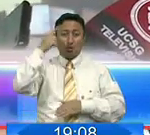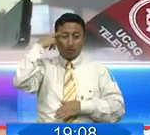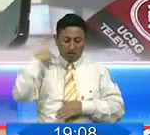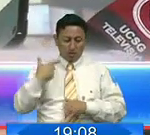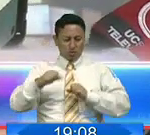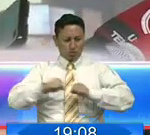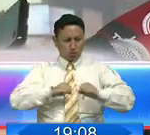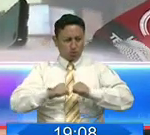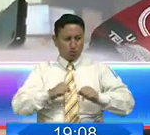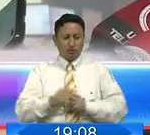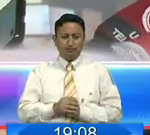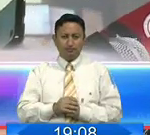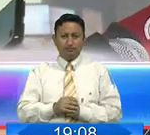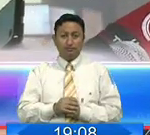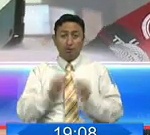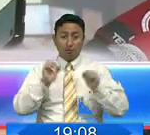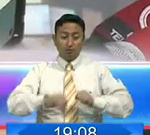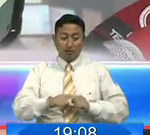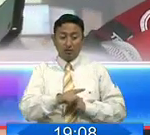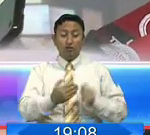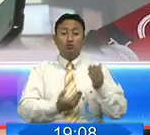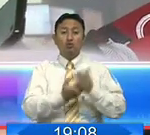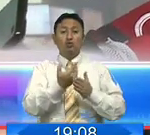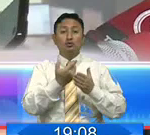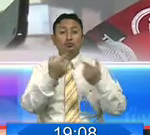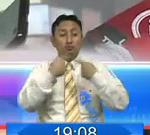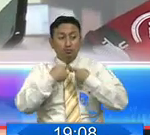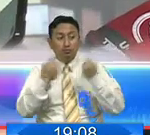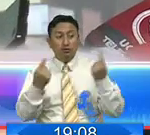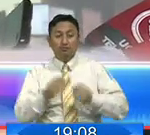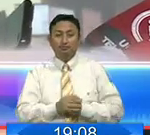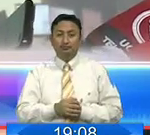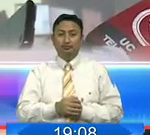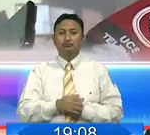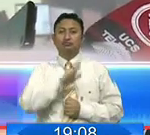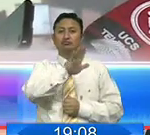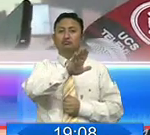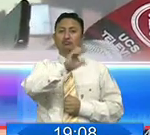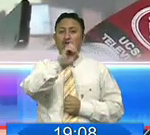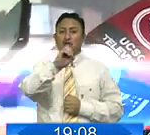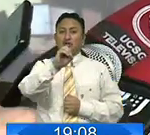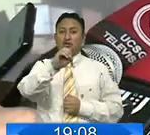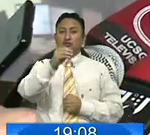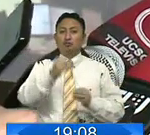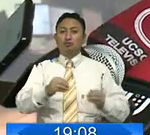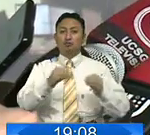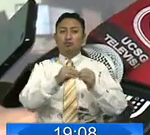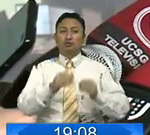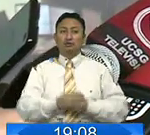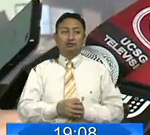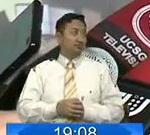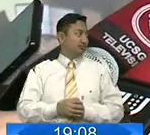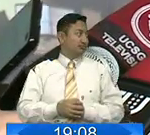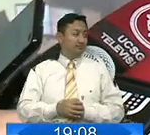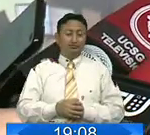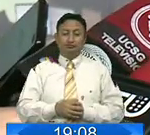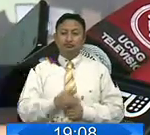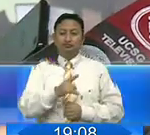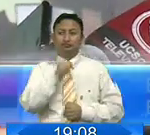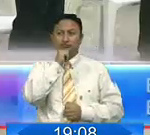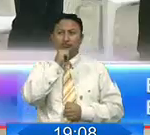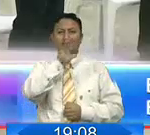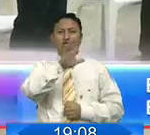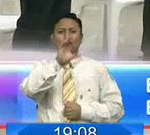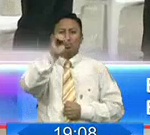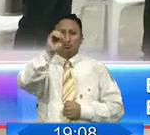nacional para hacer este nuevo llamado que significa 500 agentes de seguridad penitenciaria. Seguiremos en un déficit del